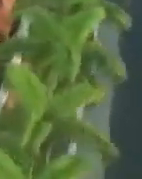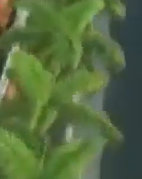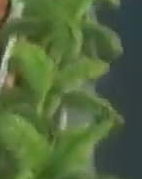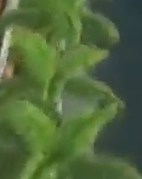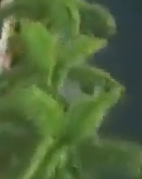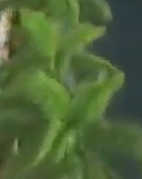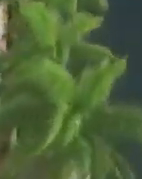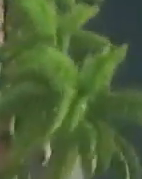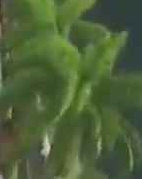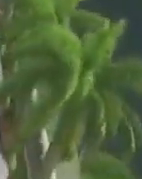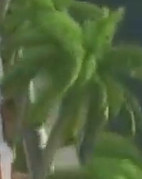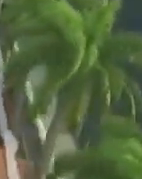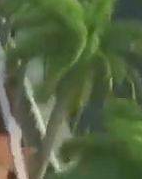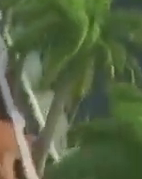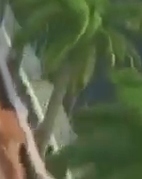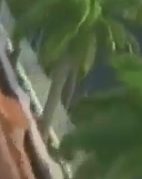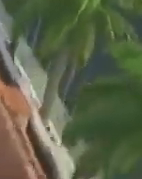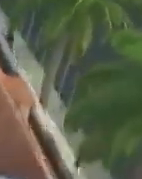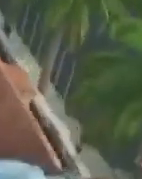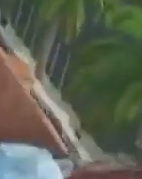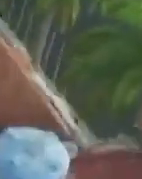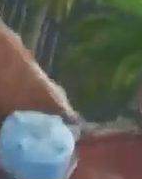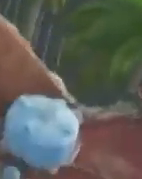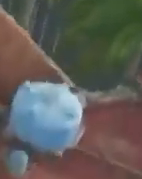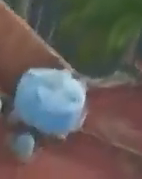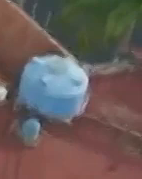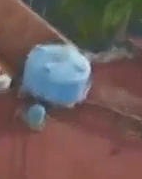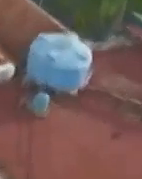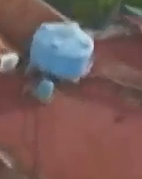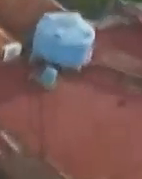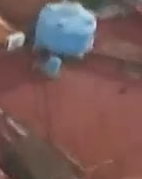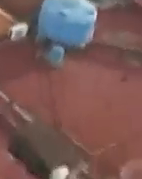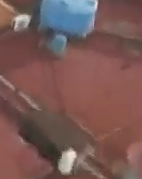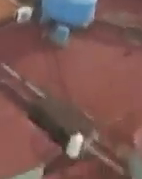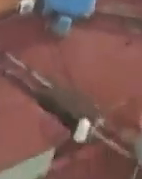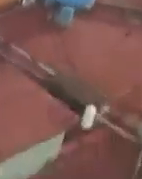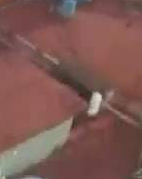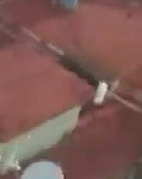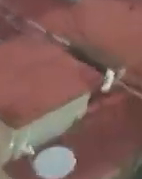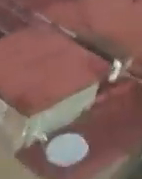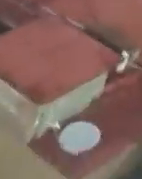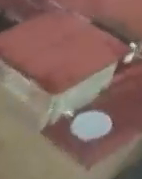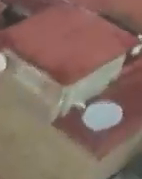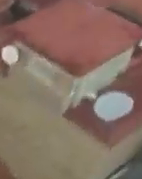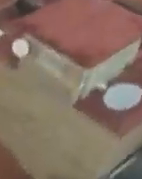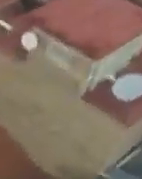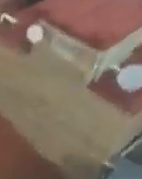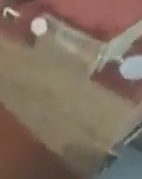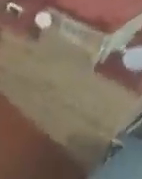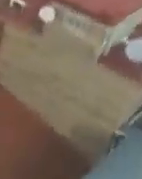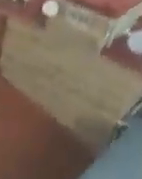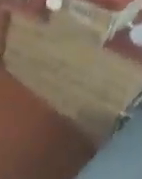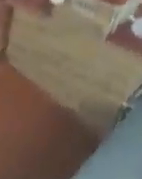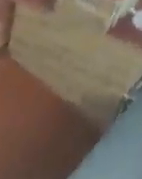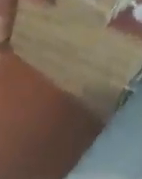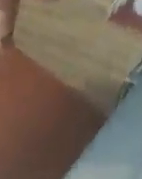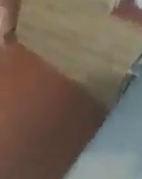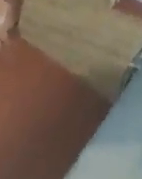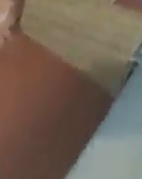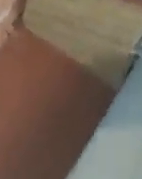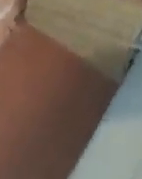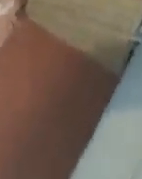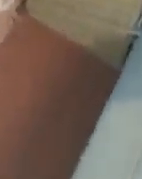acelerar la producción nacional, el protagonismo de los 18 motores económicos como parte de la